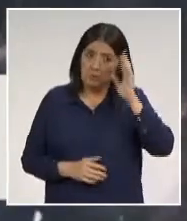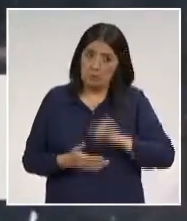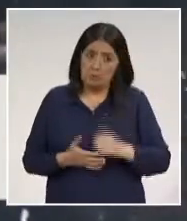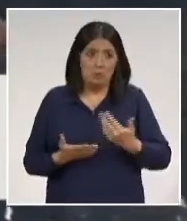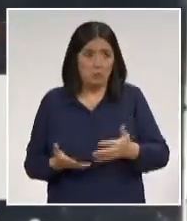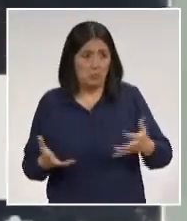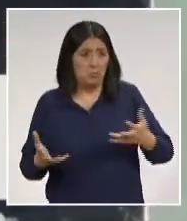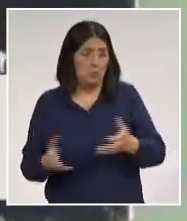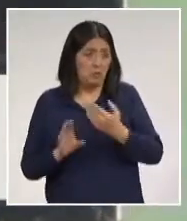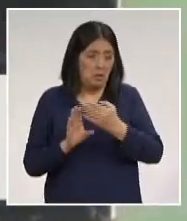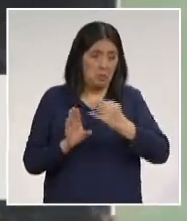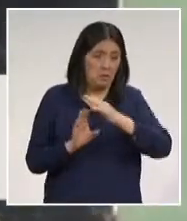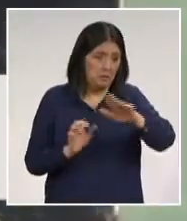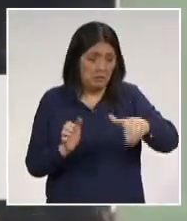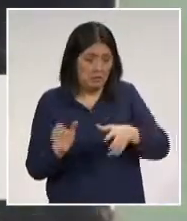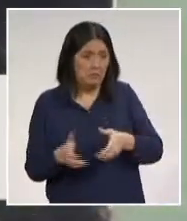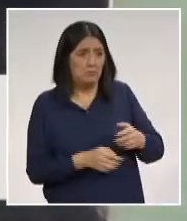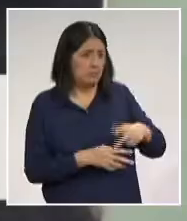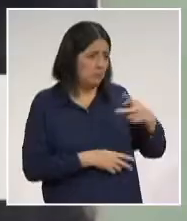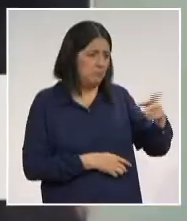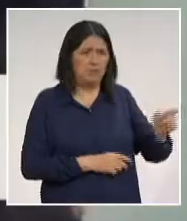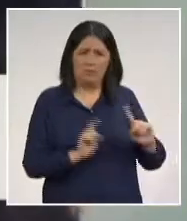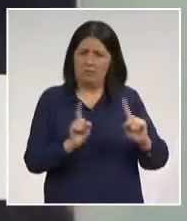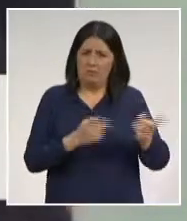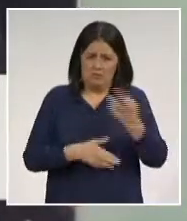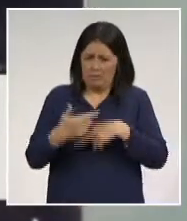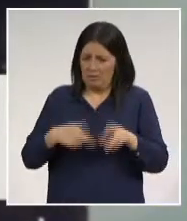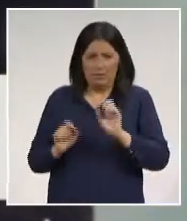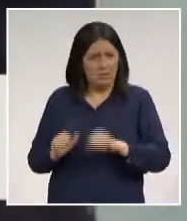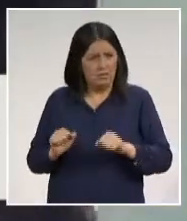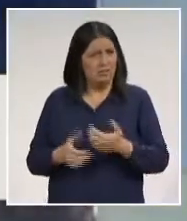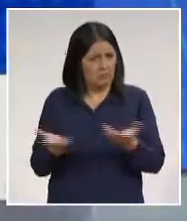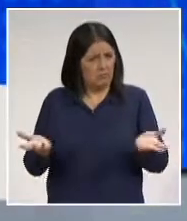pertenencias por una puerta trasera, pero los vecinos demandaron que regresen por la puerta grande.